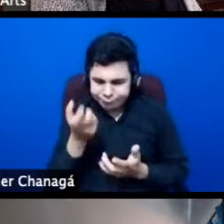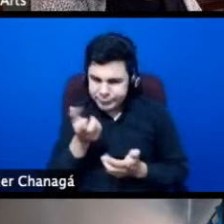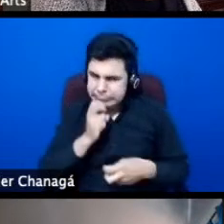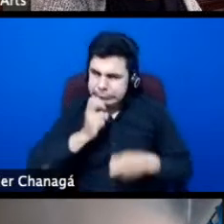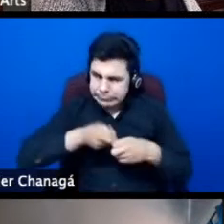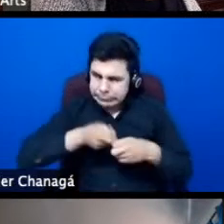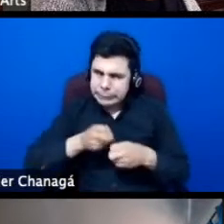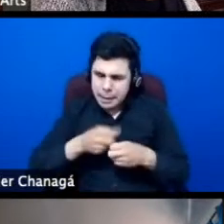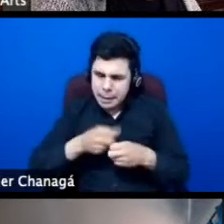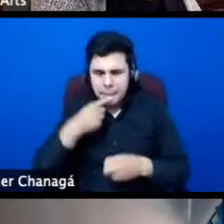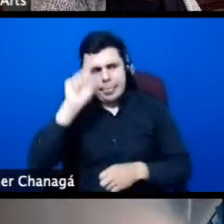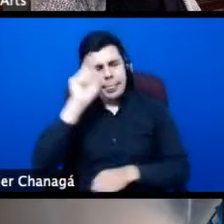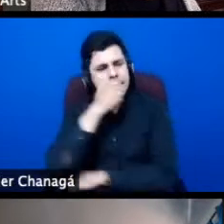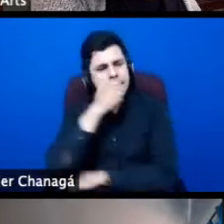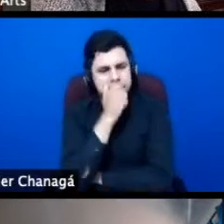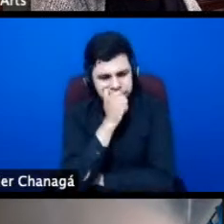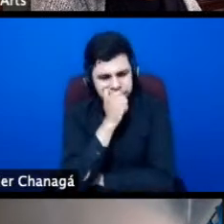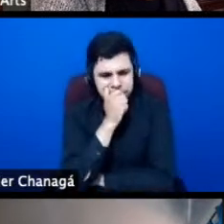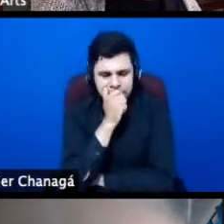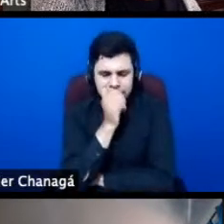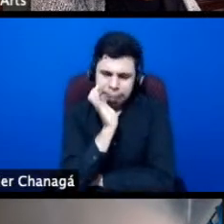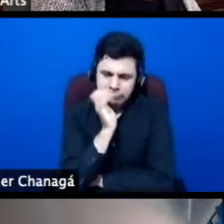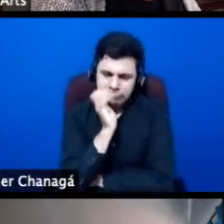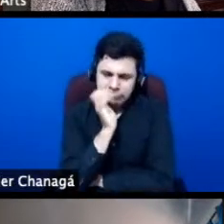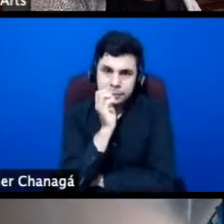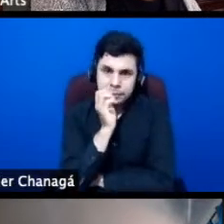irrumpiendo esa utopía